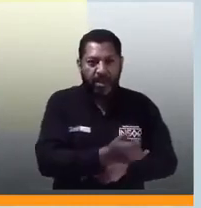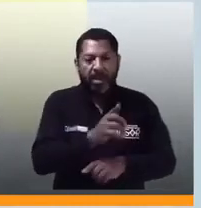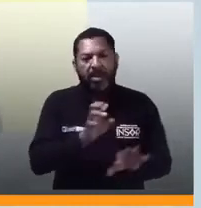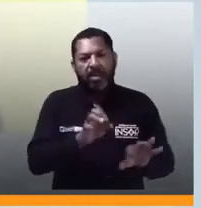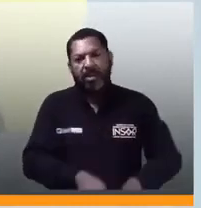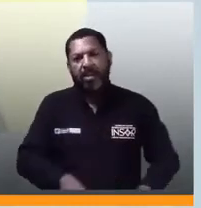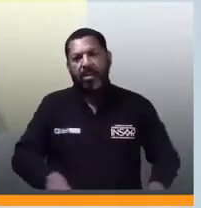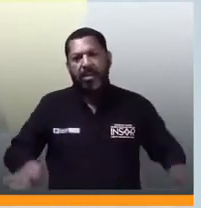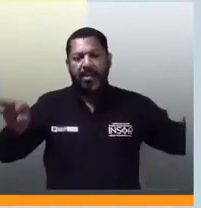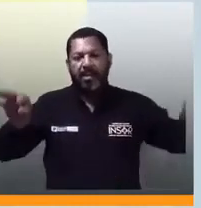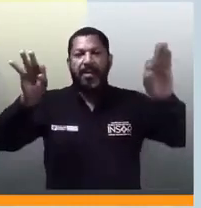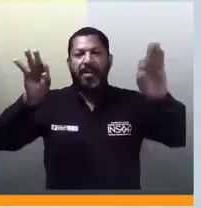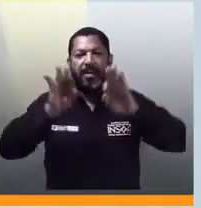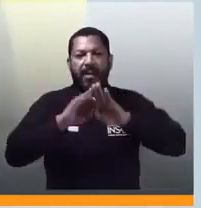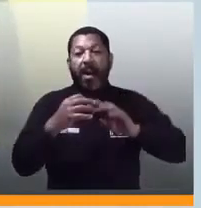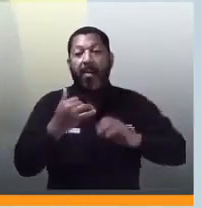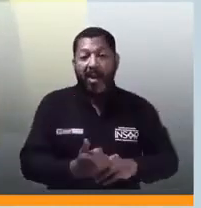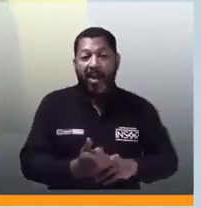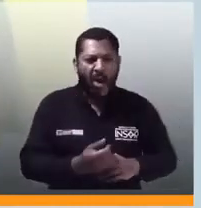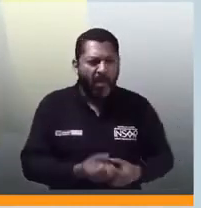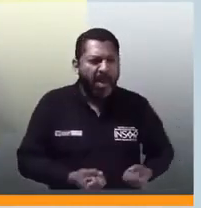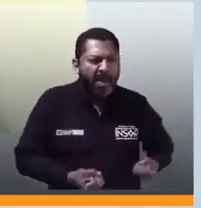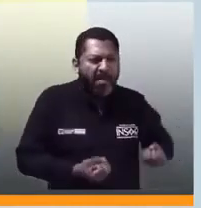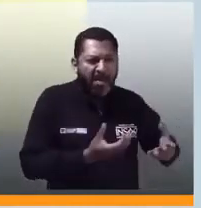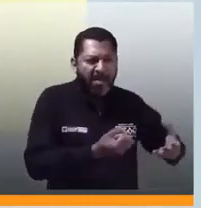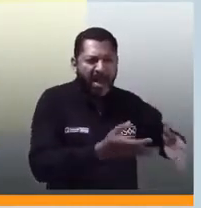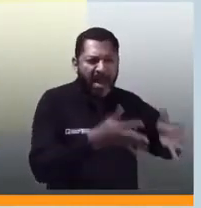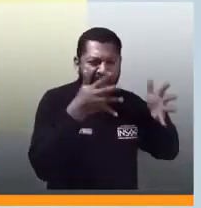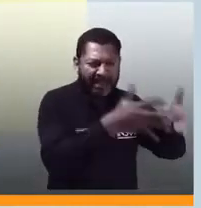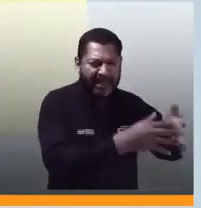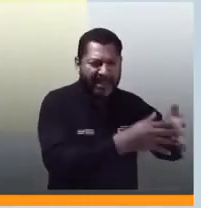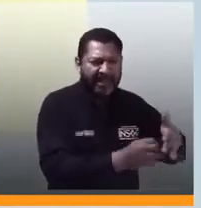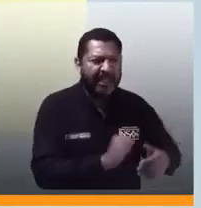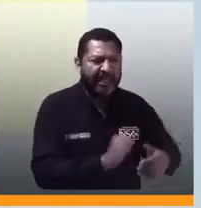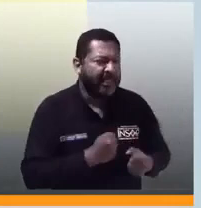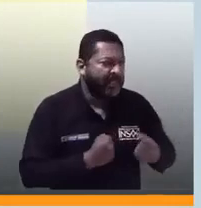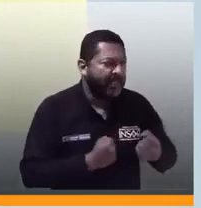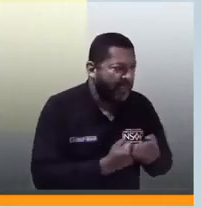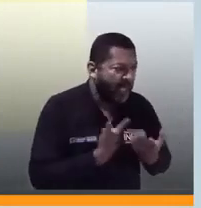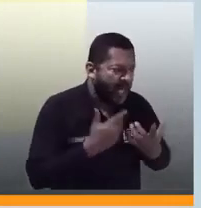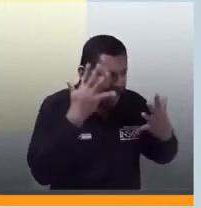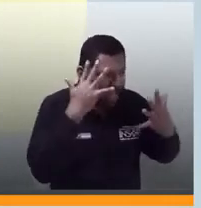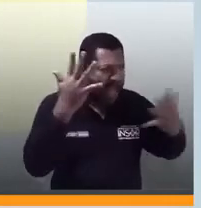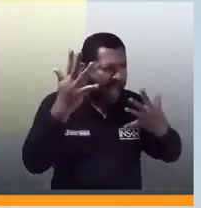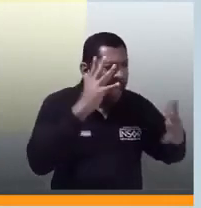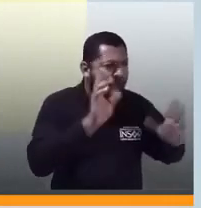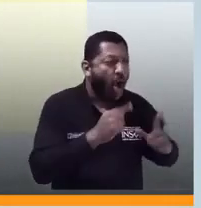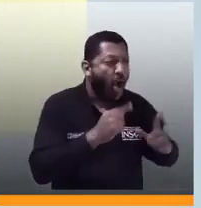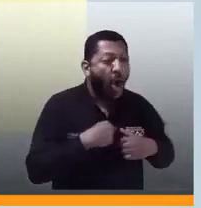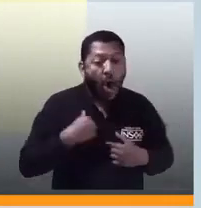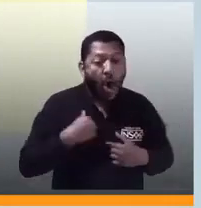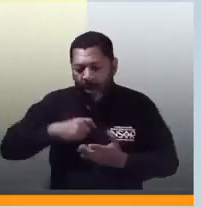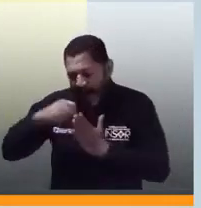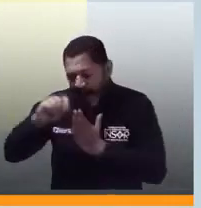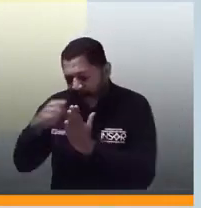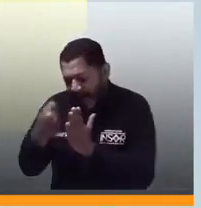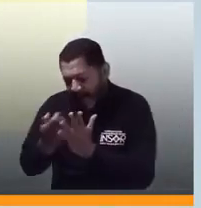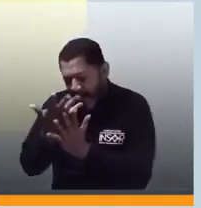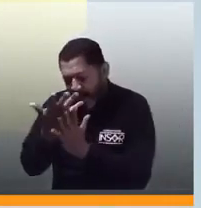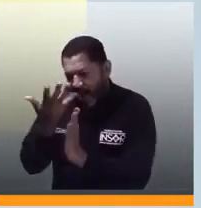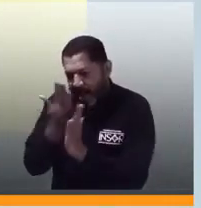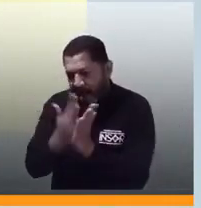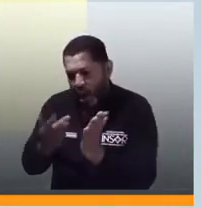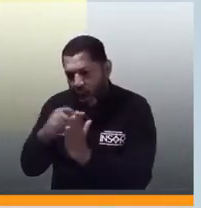tiene que ser que no sature al estudiante, pero tampoco sature al profesor en estar calificando entregables. Por lo tanto,